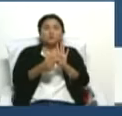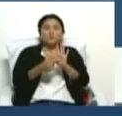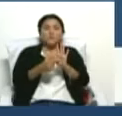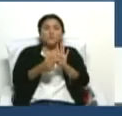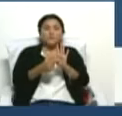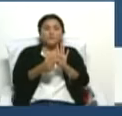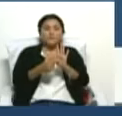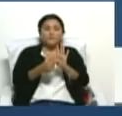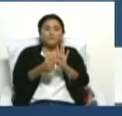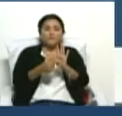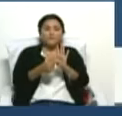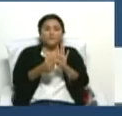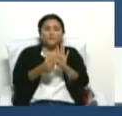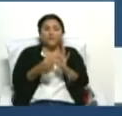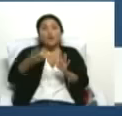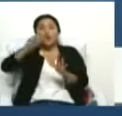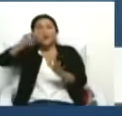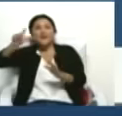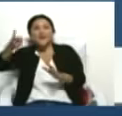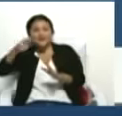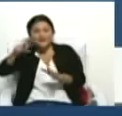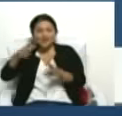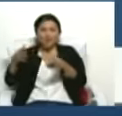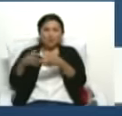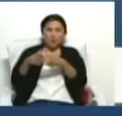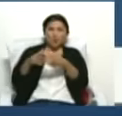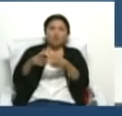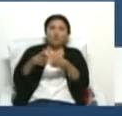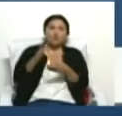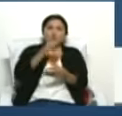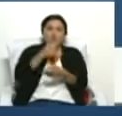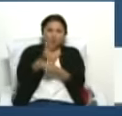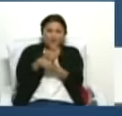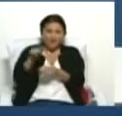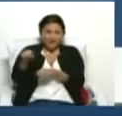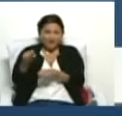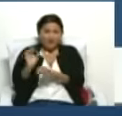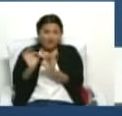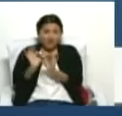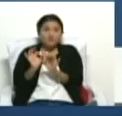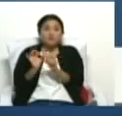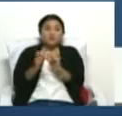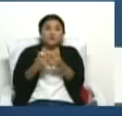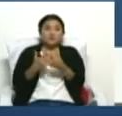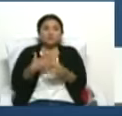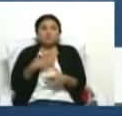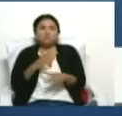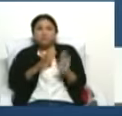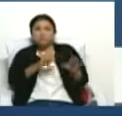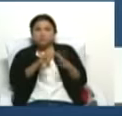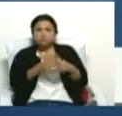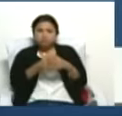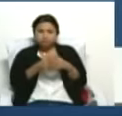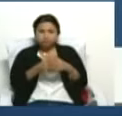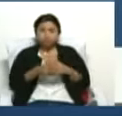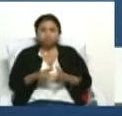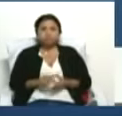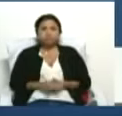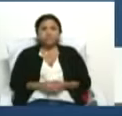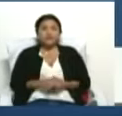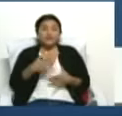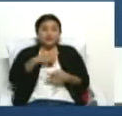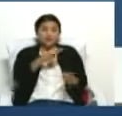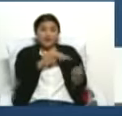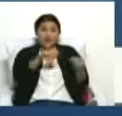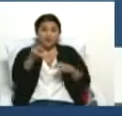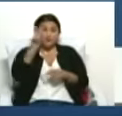instrumentalización de las ONGs y los partidos políticos para la defensa de los intereses de potencias extranjeras en nuestro